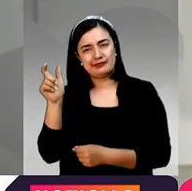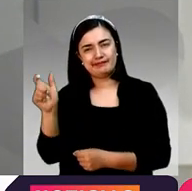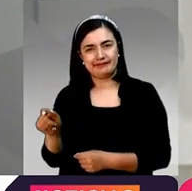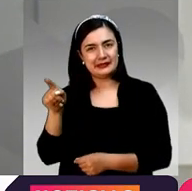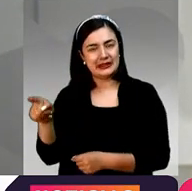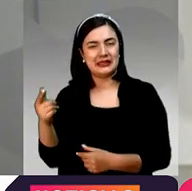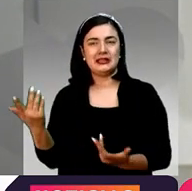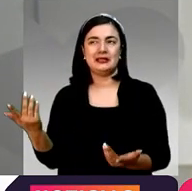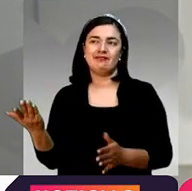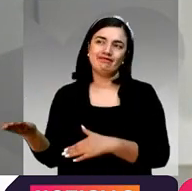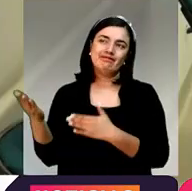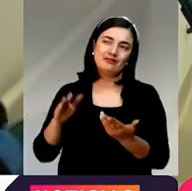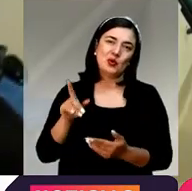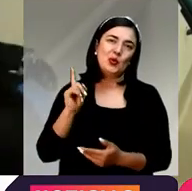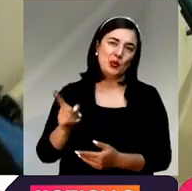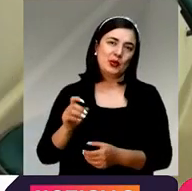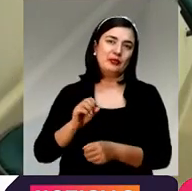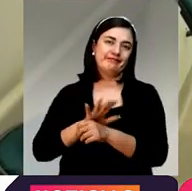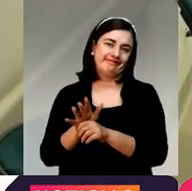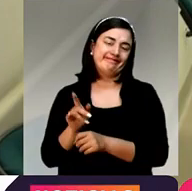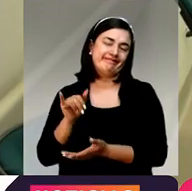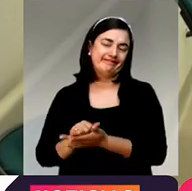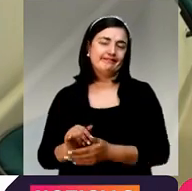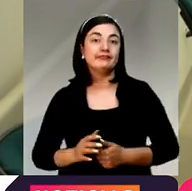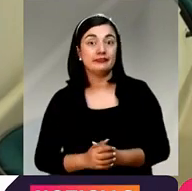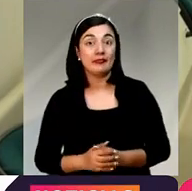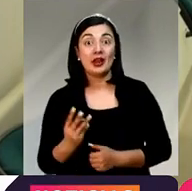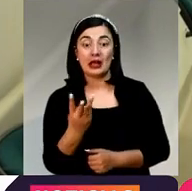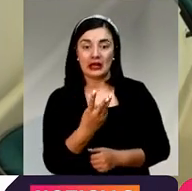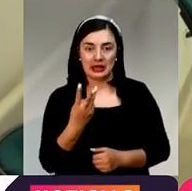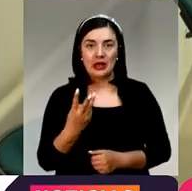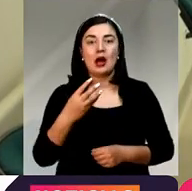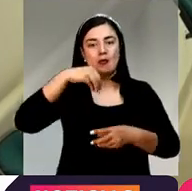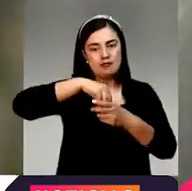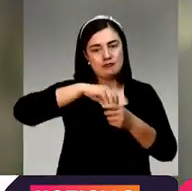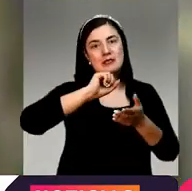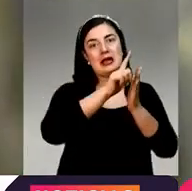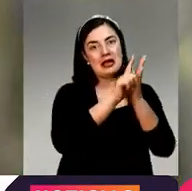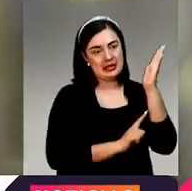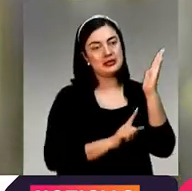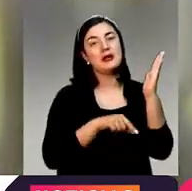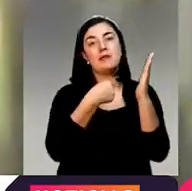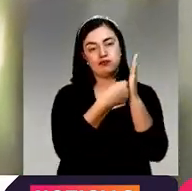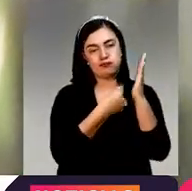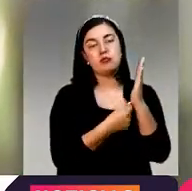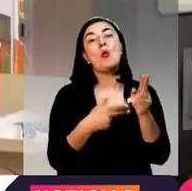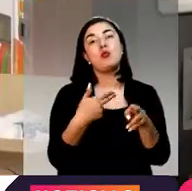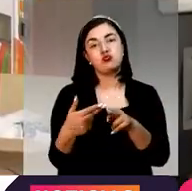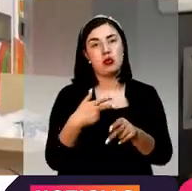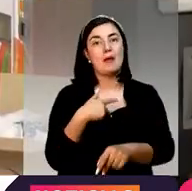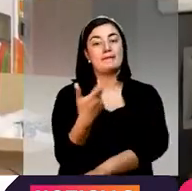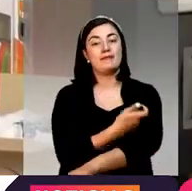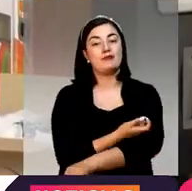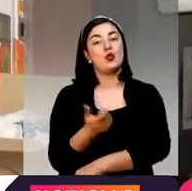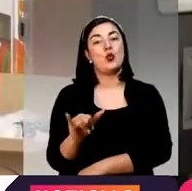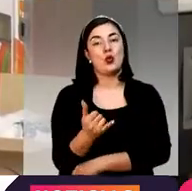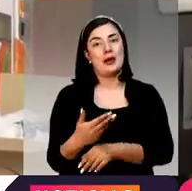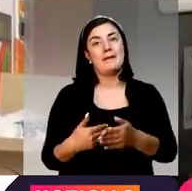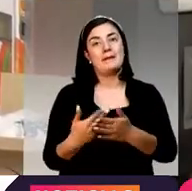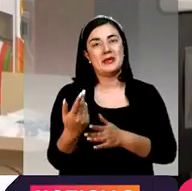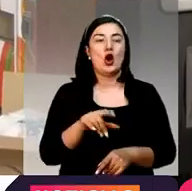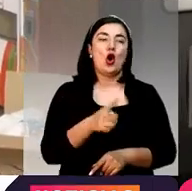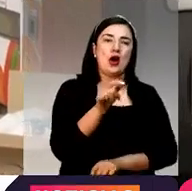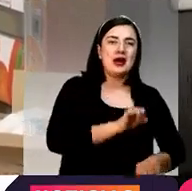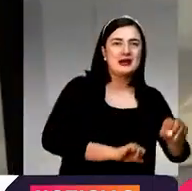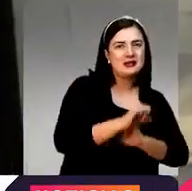desafortunadamente él falleció por SARS-CoV-2. Los tres ahora hacen parte del primer grupo, que consta de personal de salud, de aseo general y de